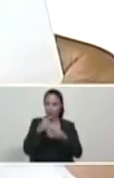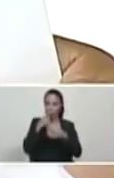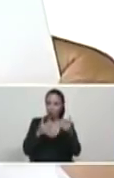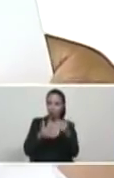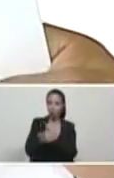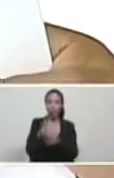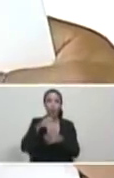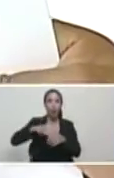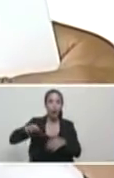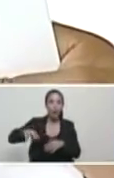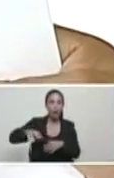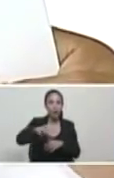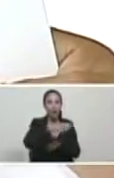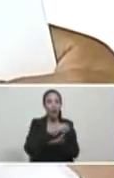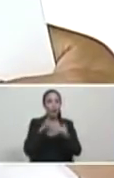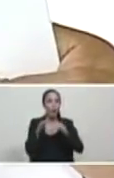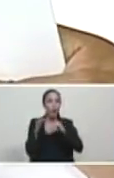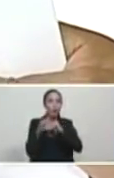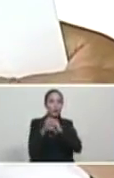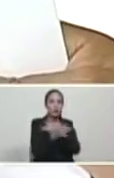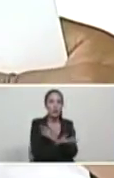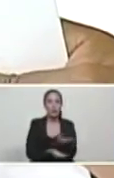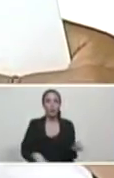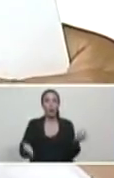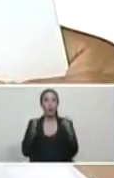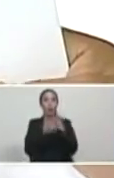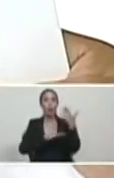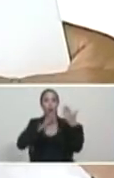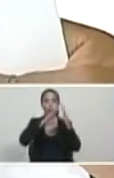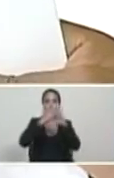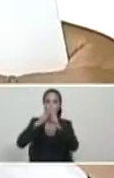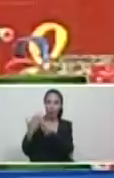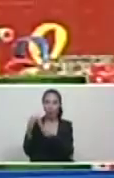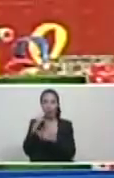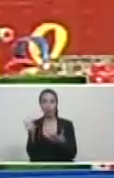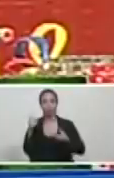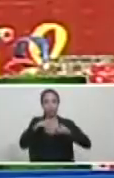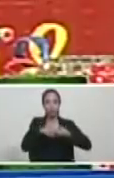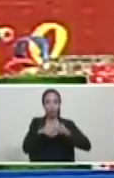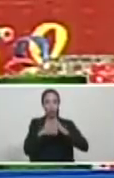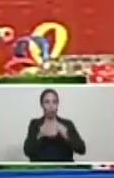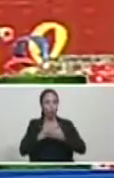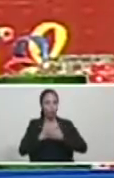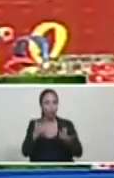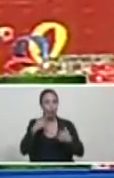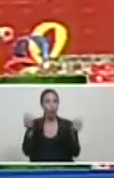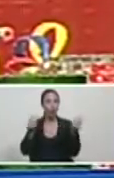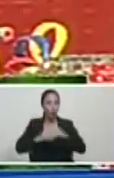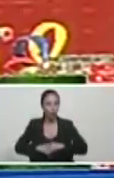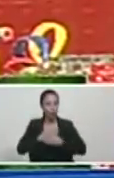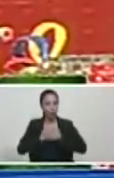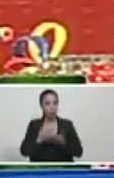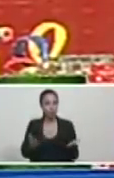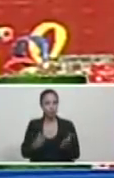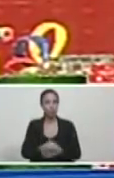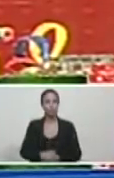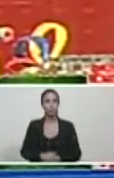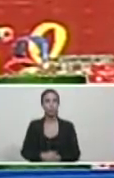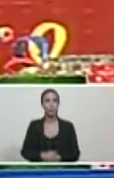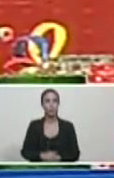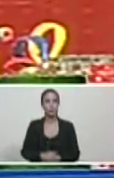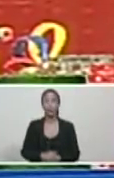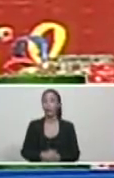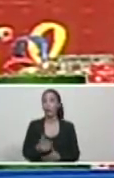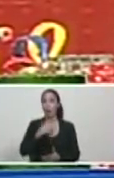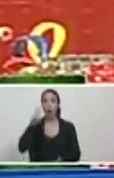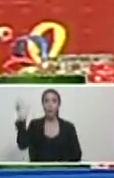los estados, municipios y comunidades del país. Estoy totalmente de acuerdo y